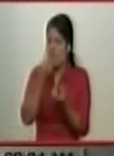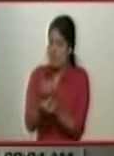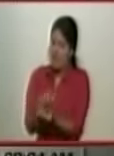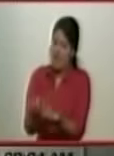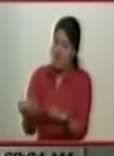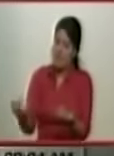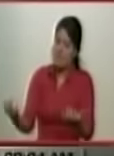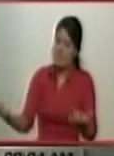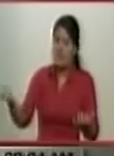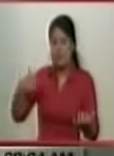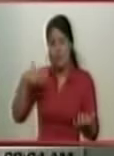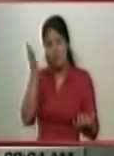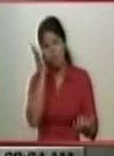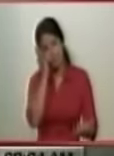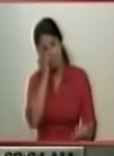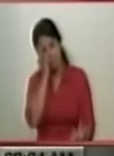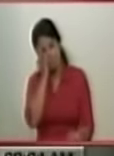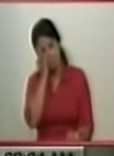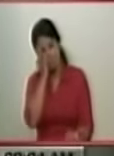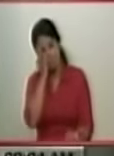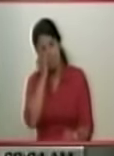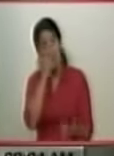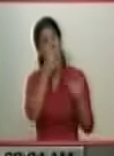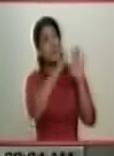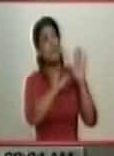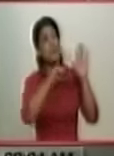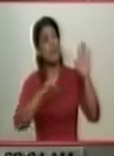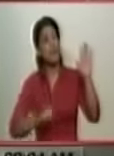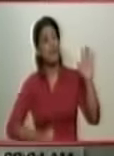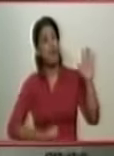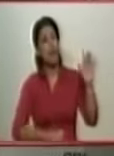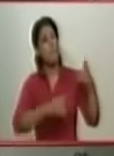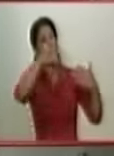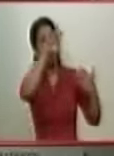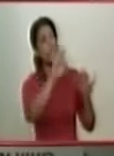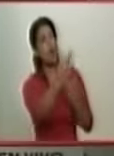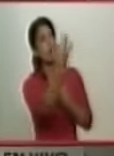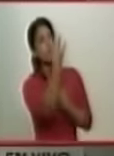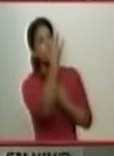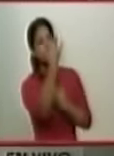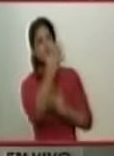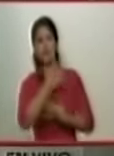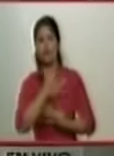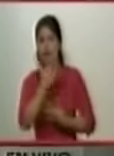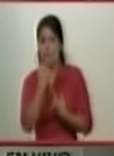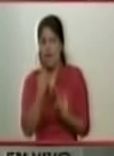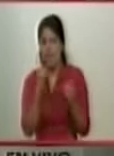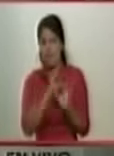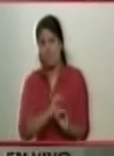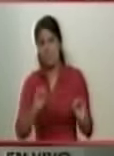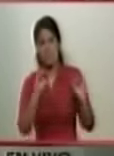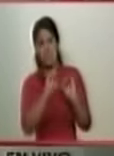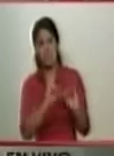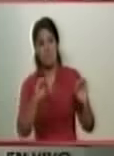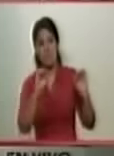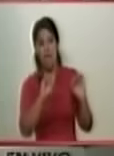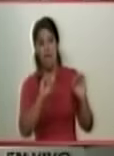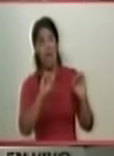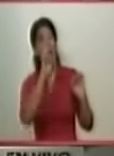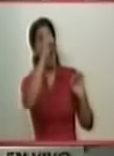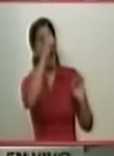recostar. El Señor me pastorea, nada me faltará. Él me ha colocado en lugar de